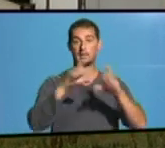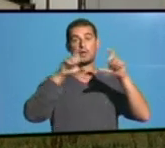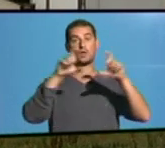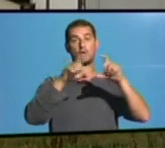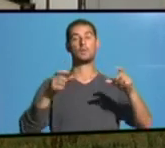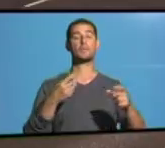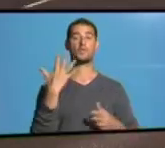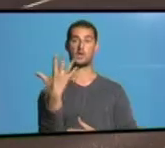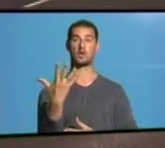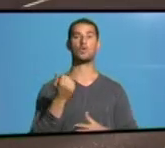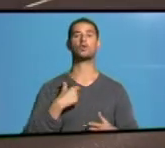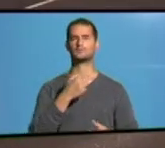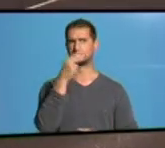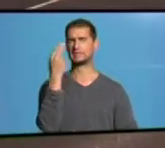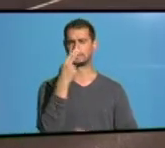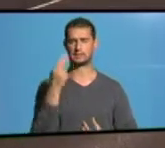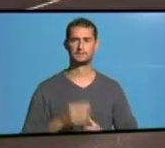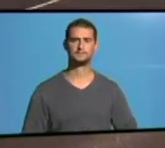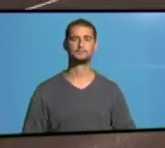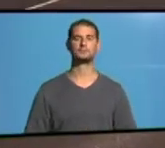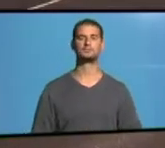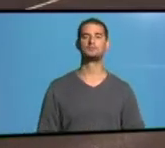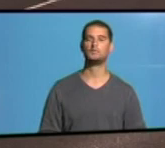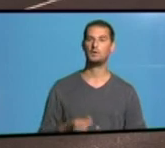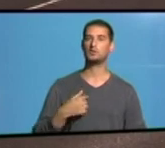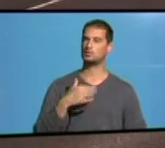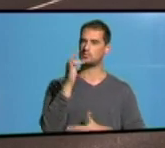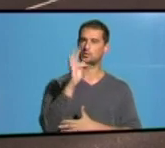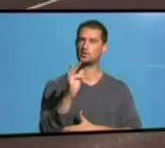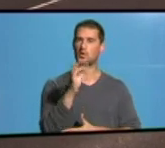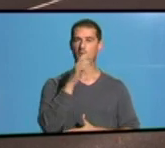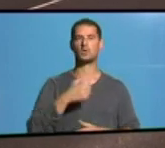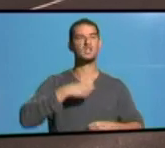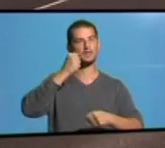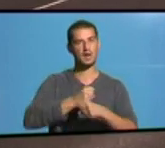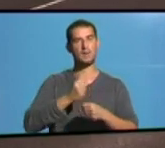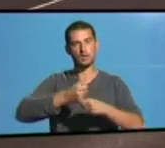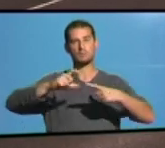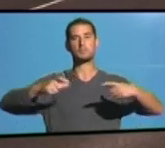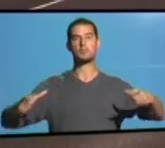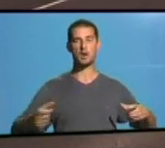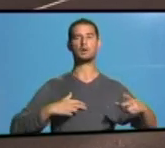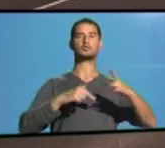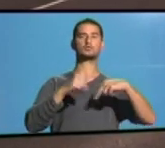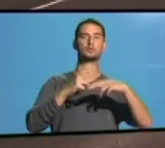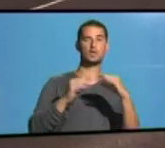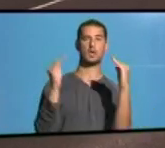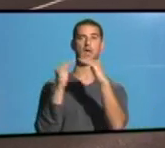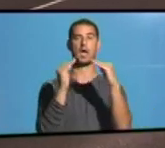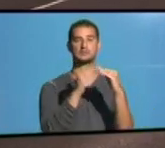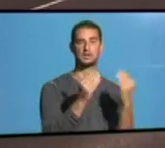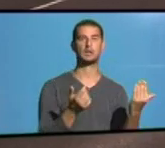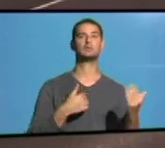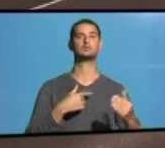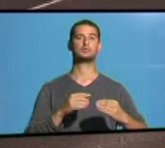no solo industrial. Piñería moito porque habría postos de traballo, construirían as casas, o pobo